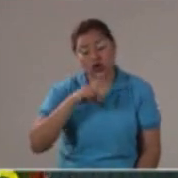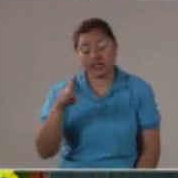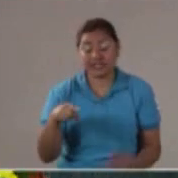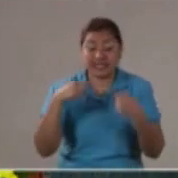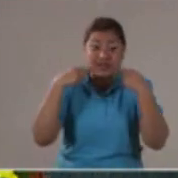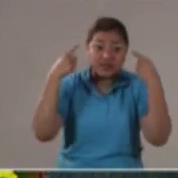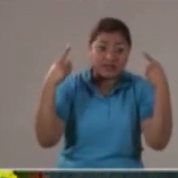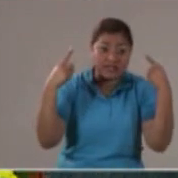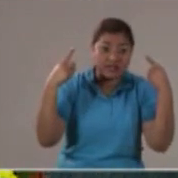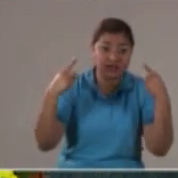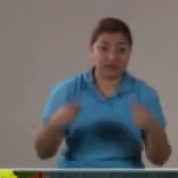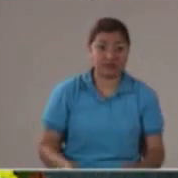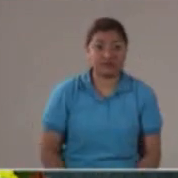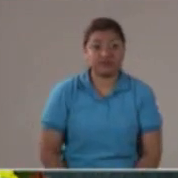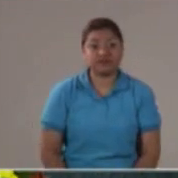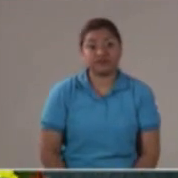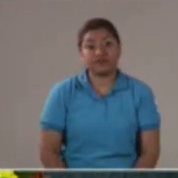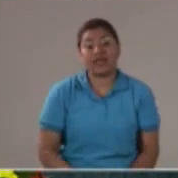en esa iglesia.